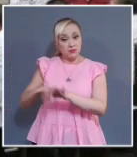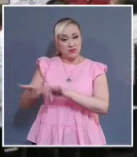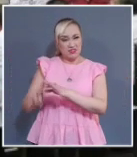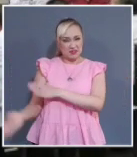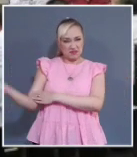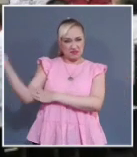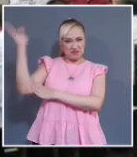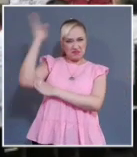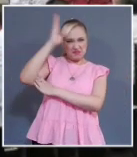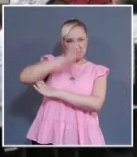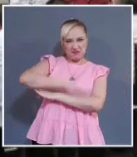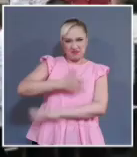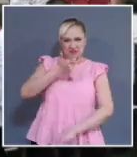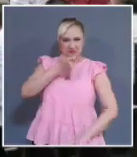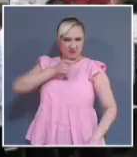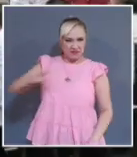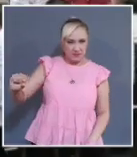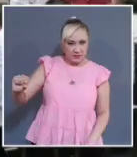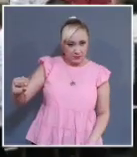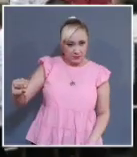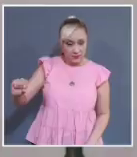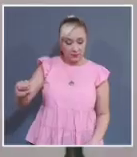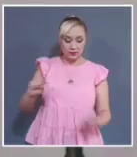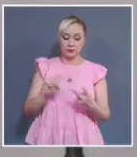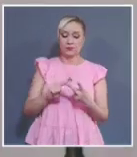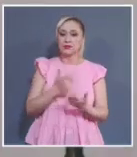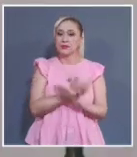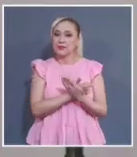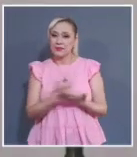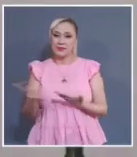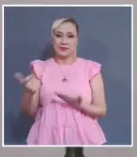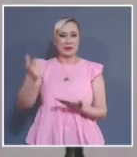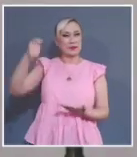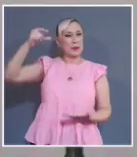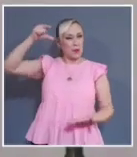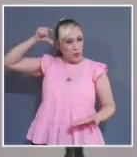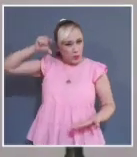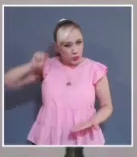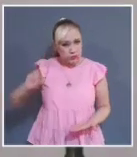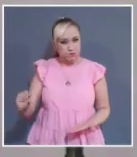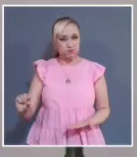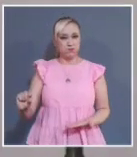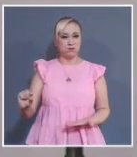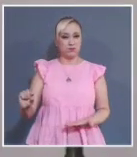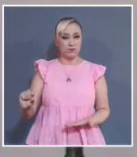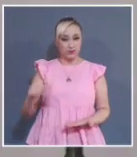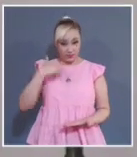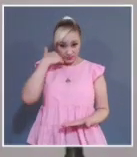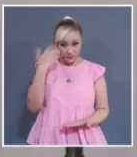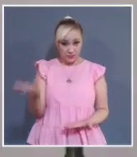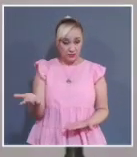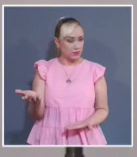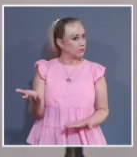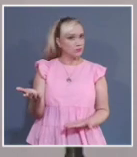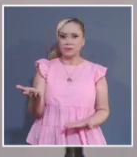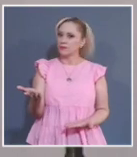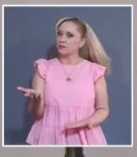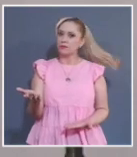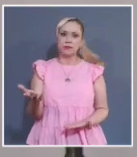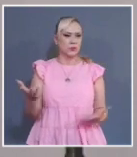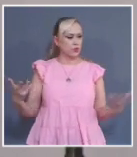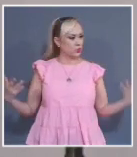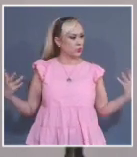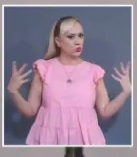permitir salarios y condiciones de vida precarias. Vamos avanzando juntos de la